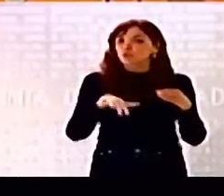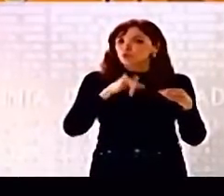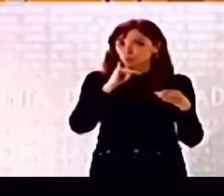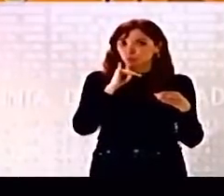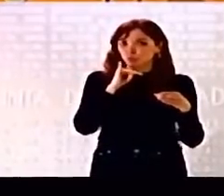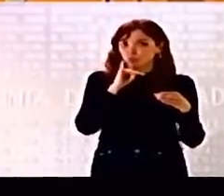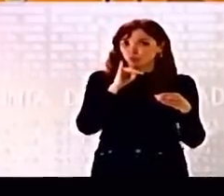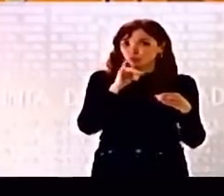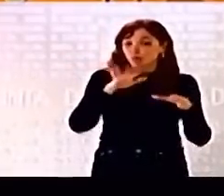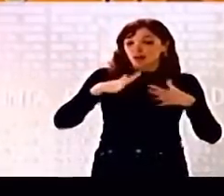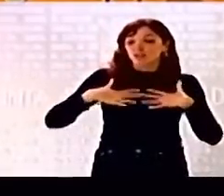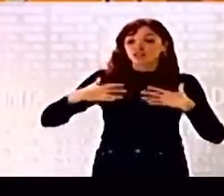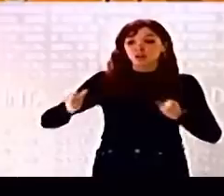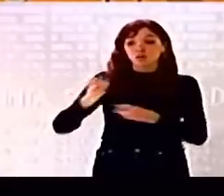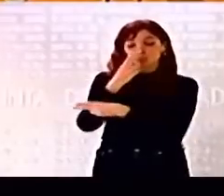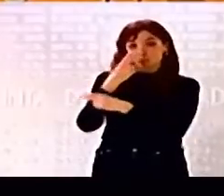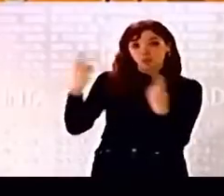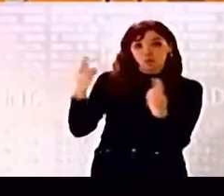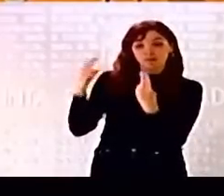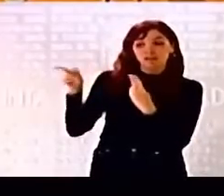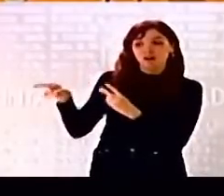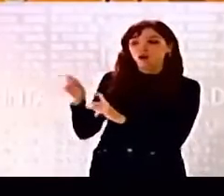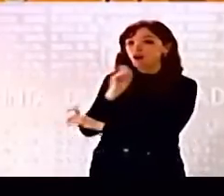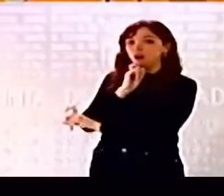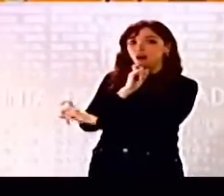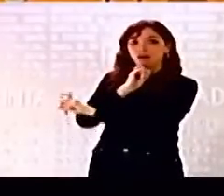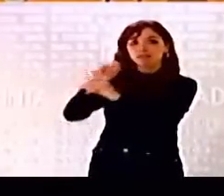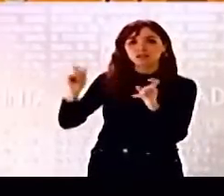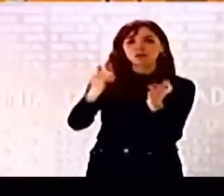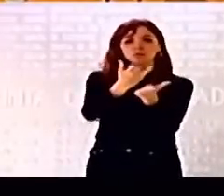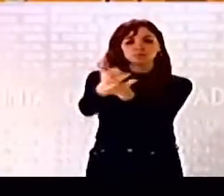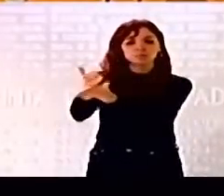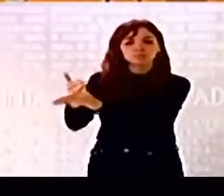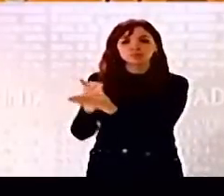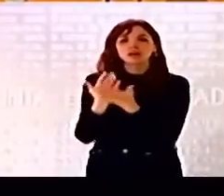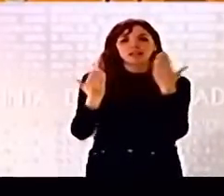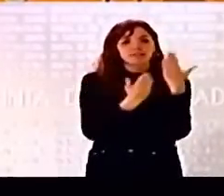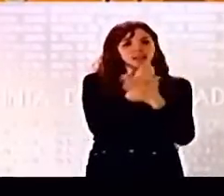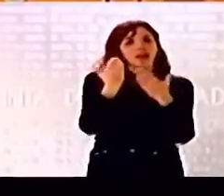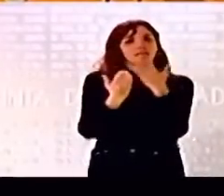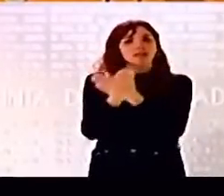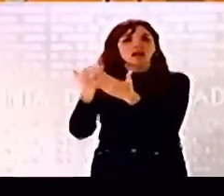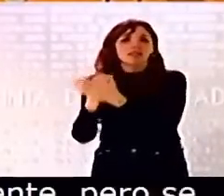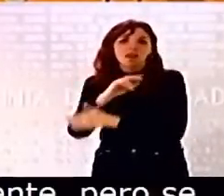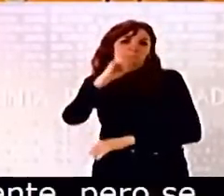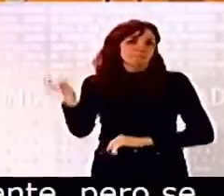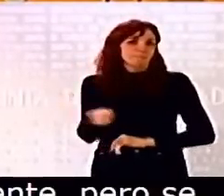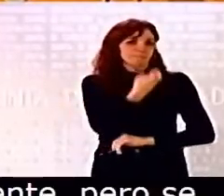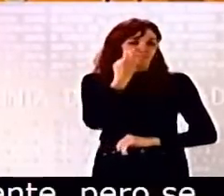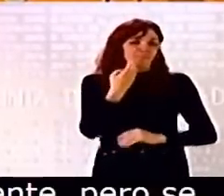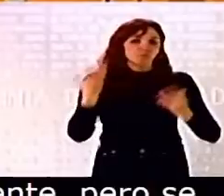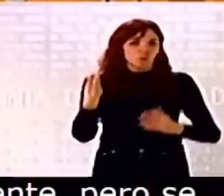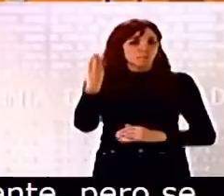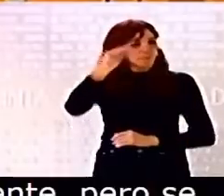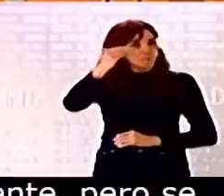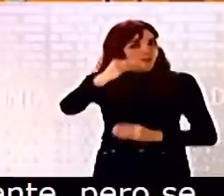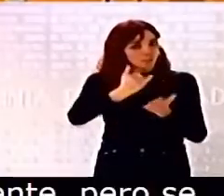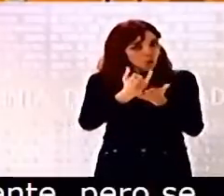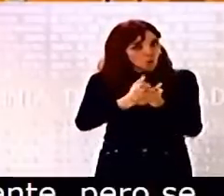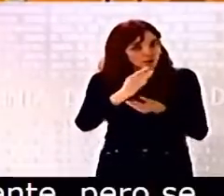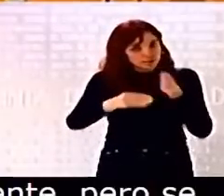por parte de Salud Pública que el cribado se realizaría en varios días. Por lo tanto, se van a hacer más días de